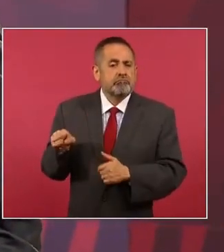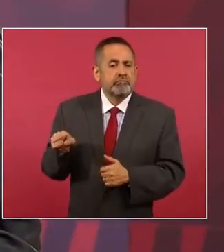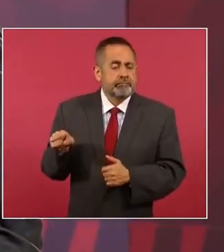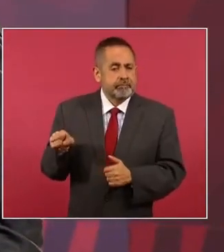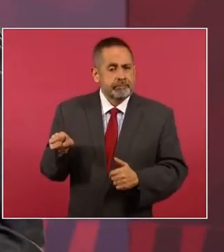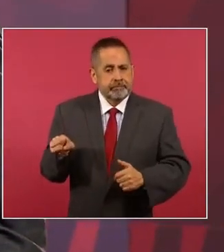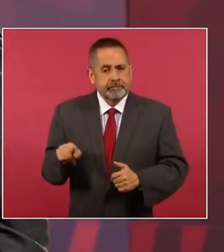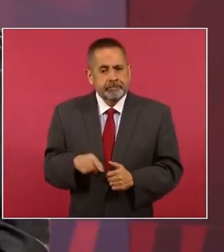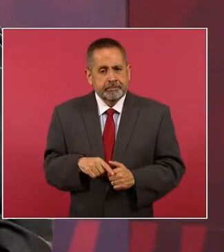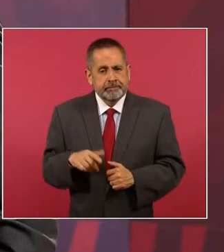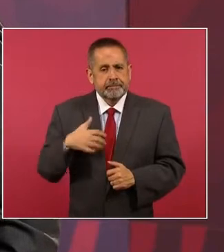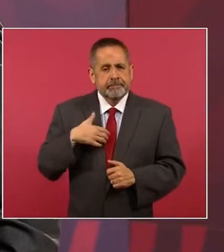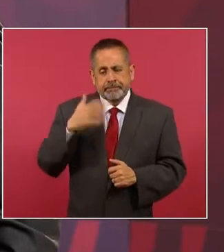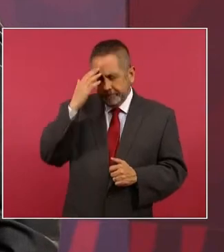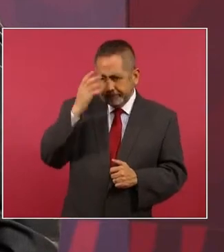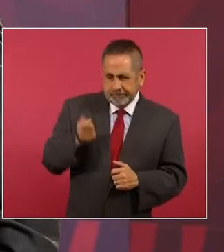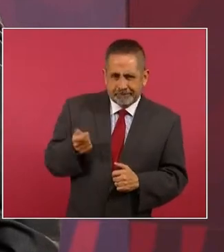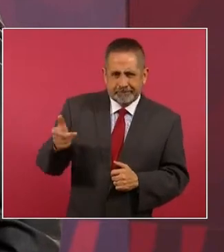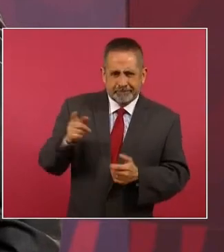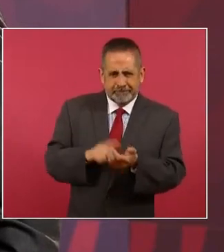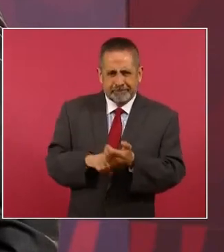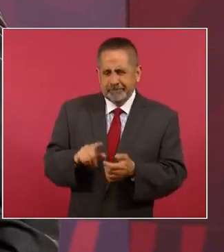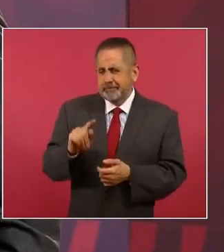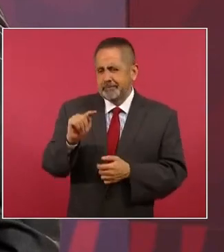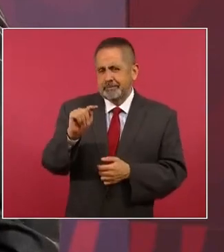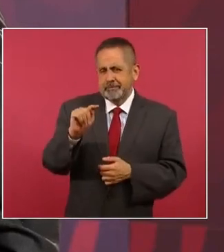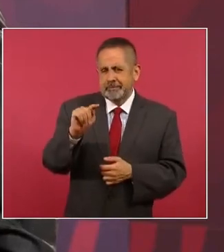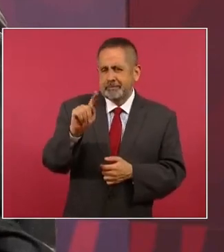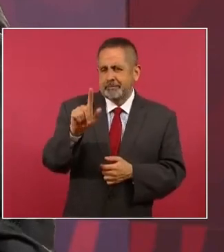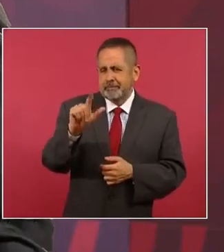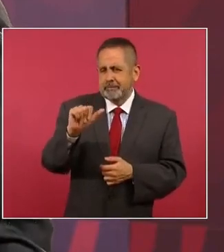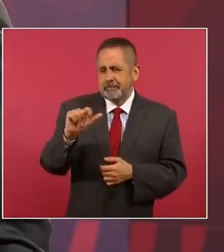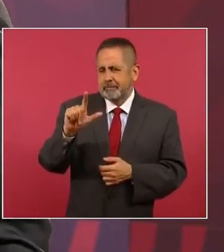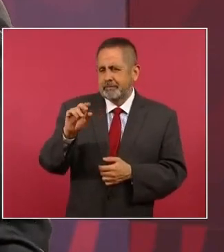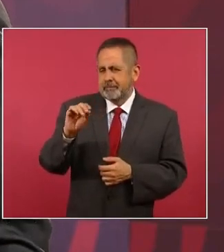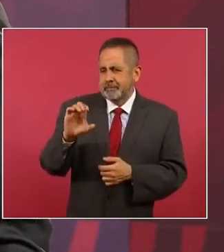y lo conocíamos como Tlaloc.